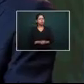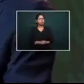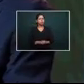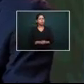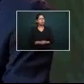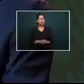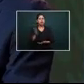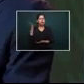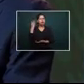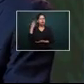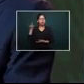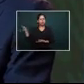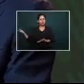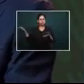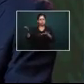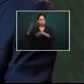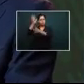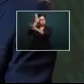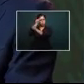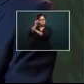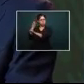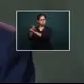hasta un acuerdo,